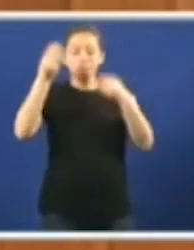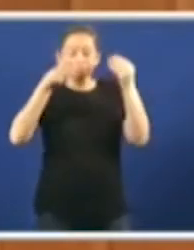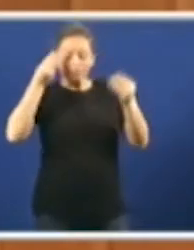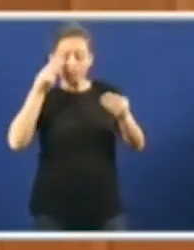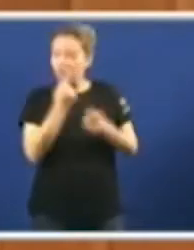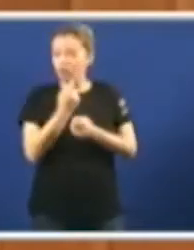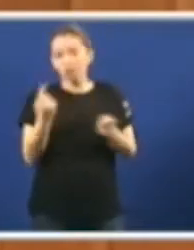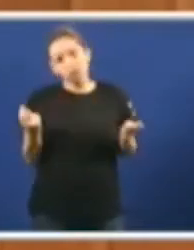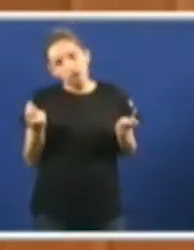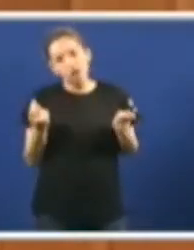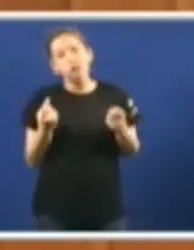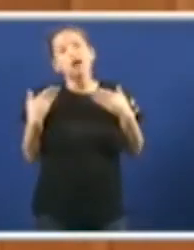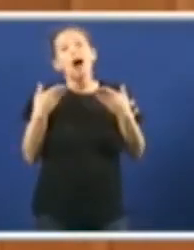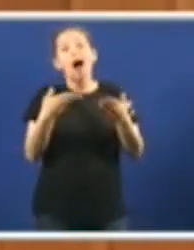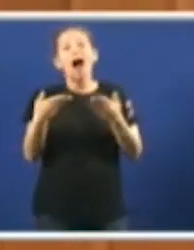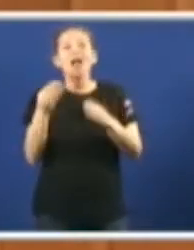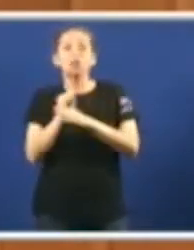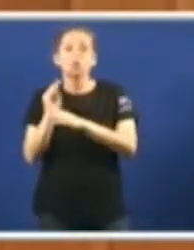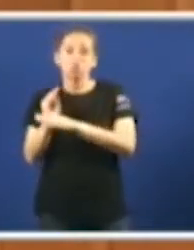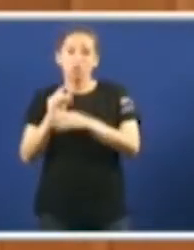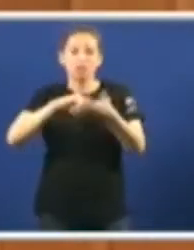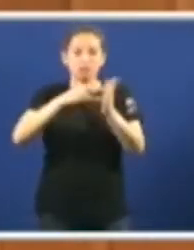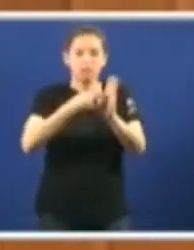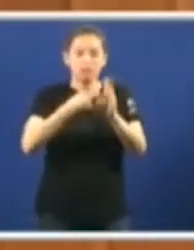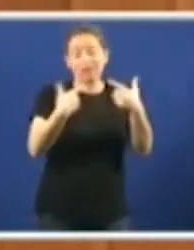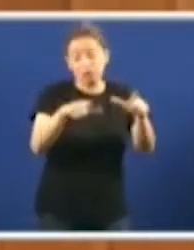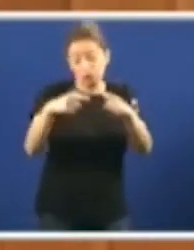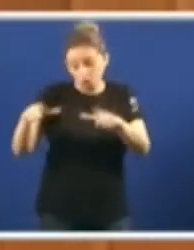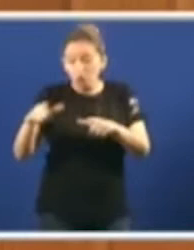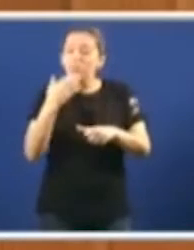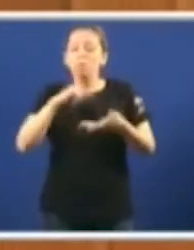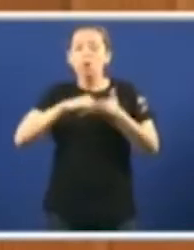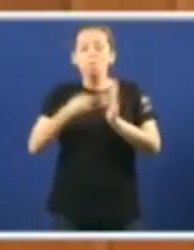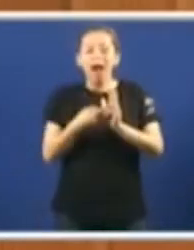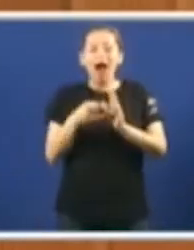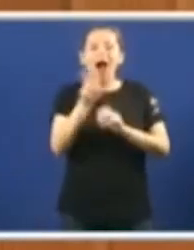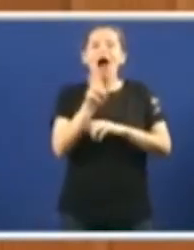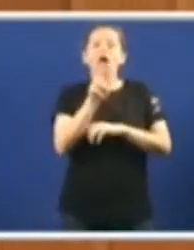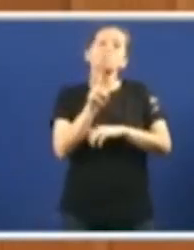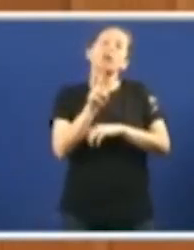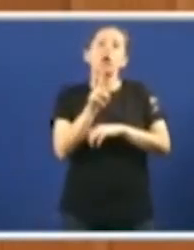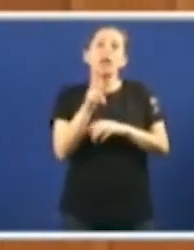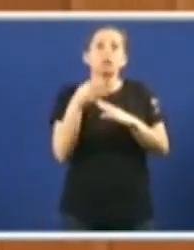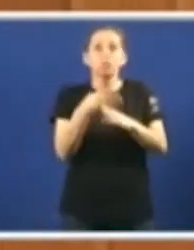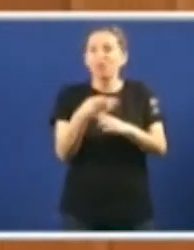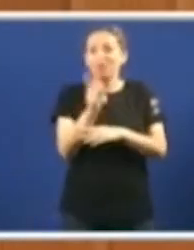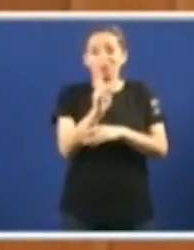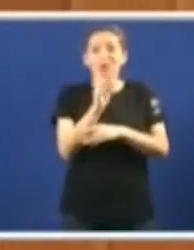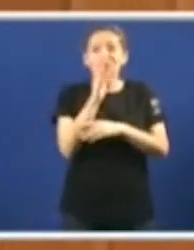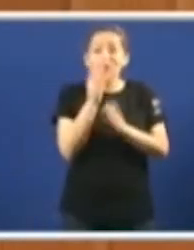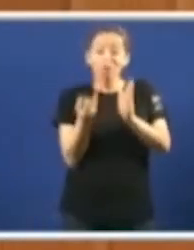son necesarias axudas para o sector. O plan apícola resulta totalmente insuficiente porque non contempla estas